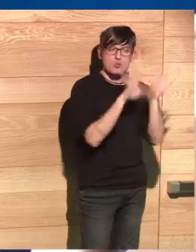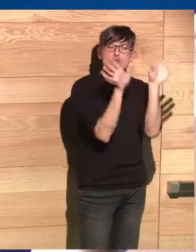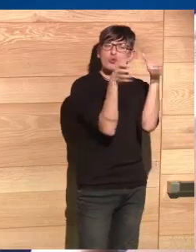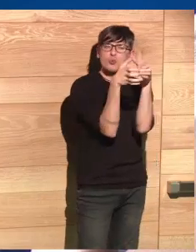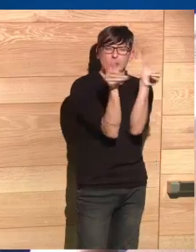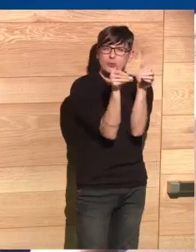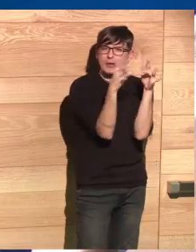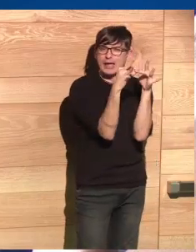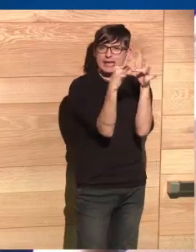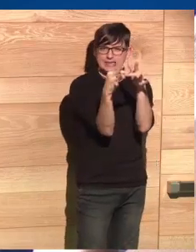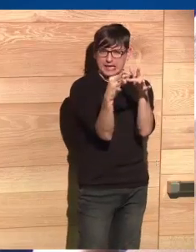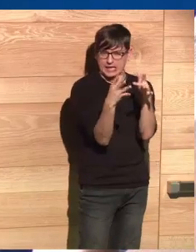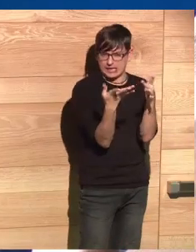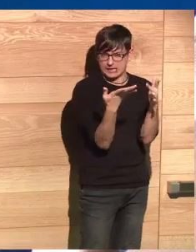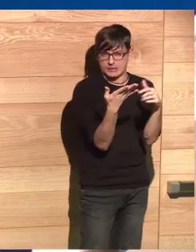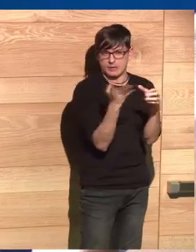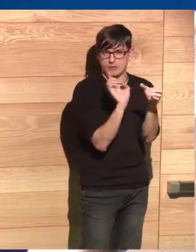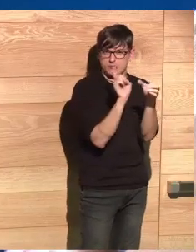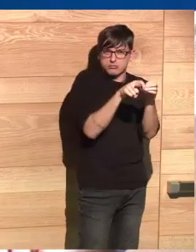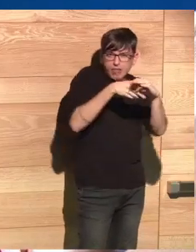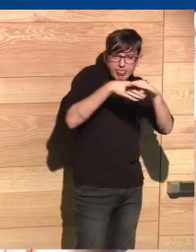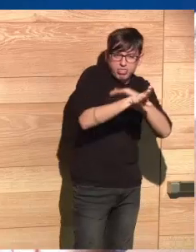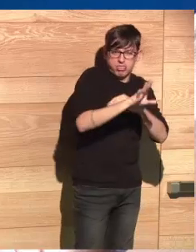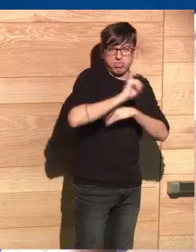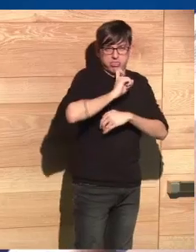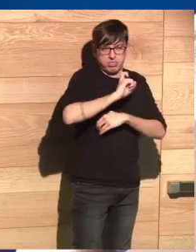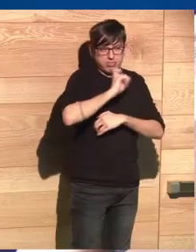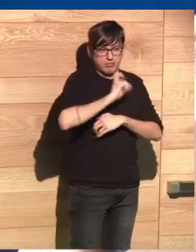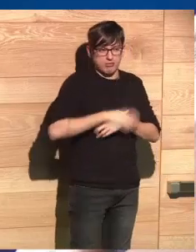jugadores. Acceder a esa élite es extremadamente complicado